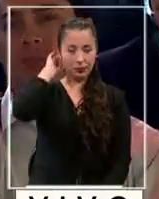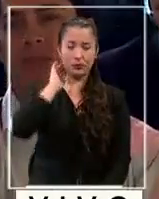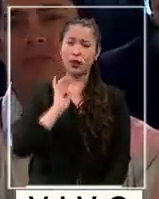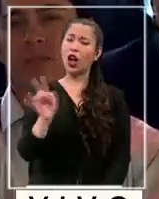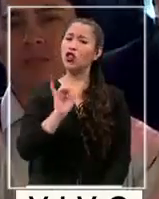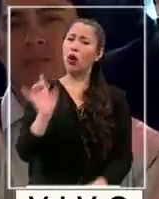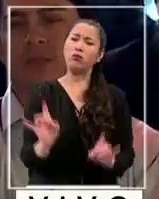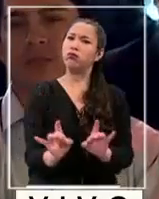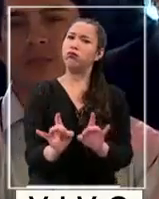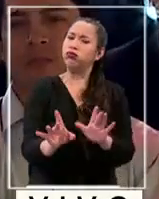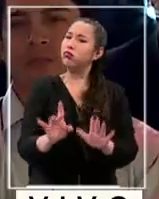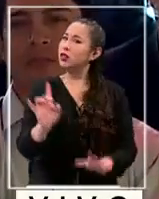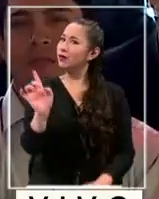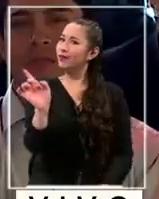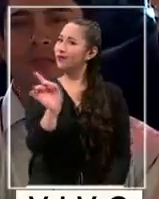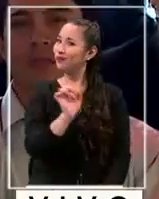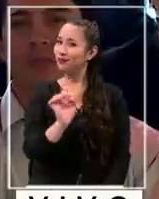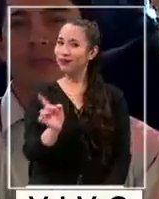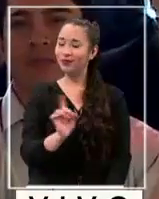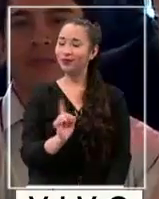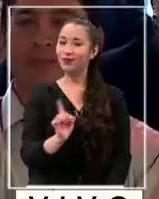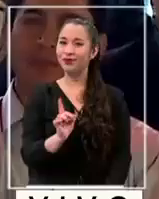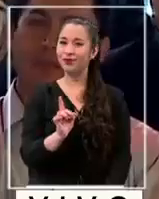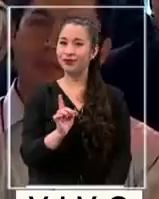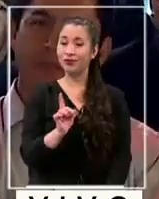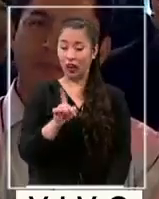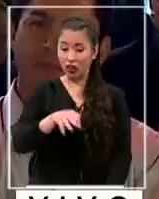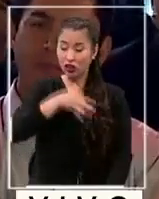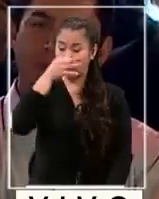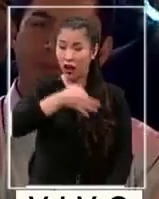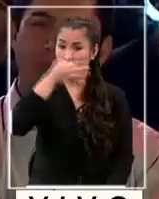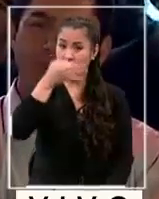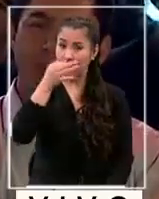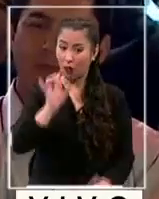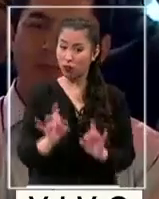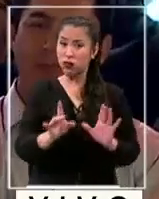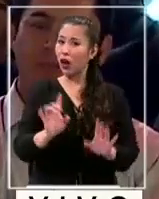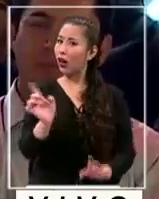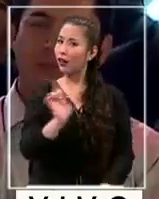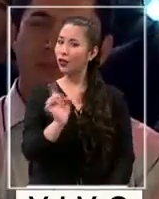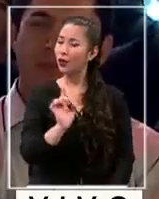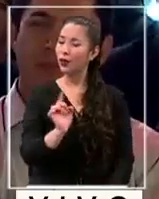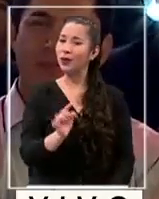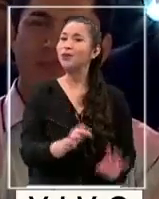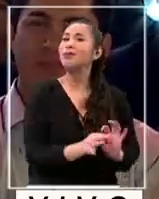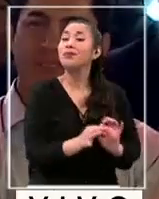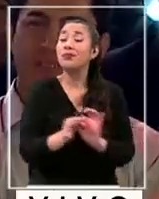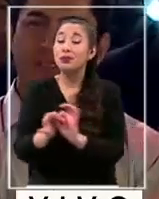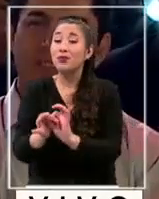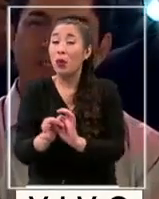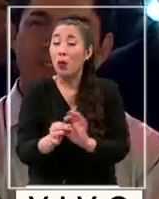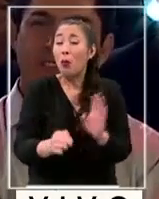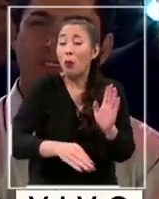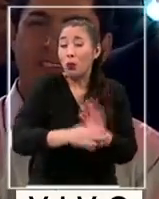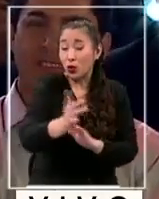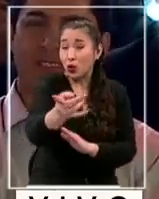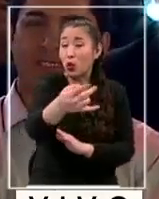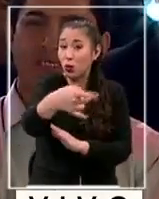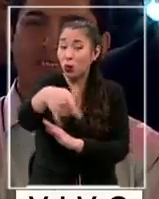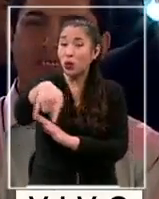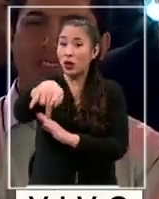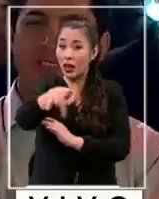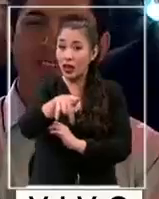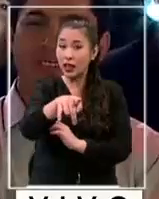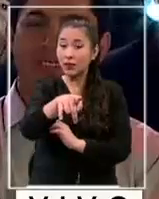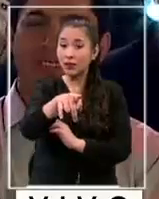No es casualidad lo que les acabo de mencionar, porque muchos de ustedes han sido